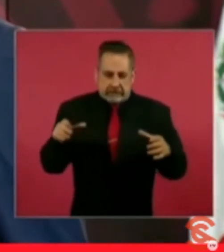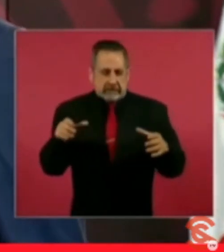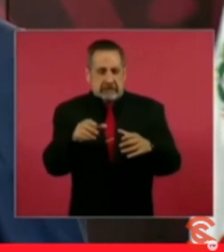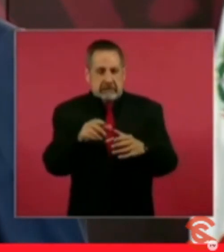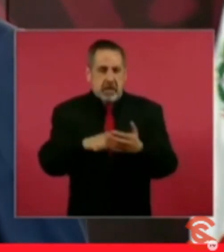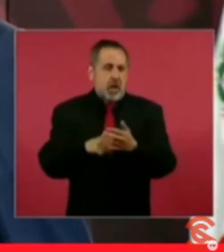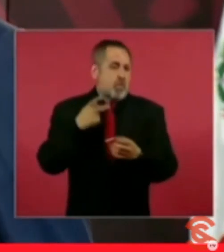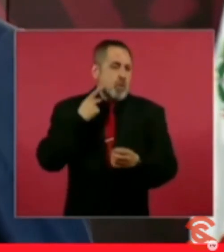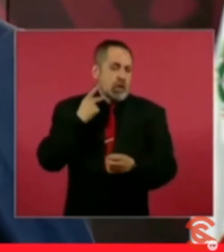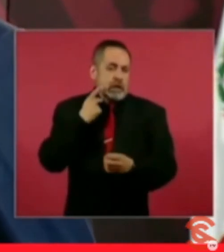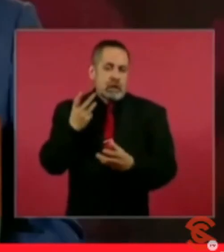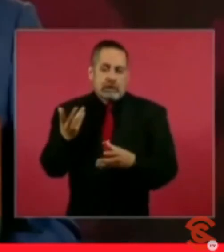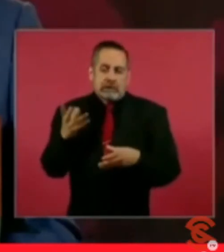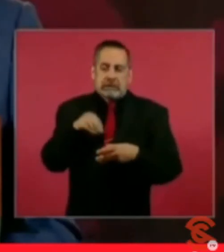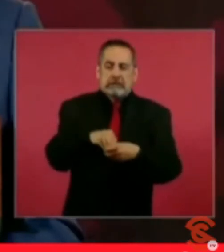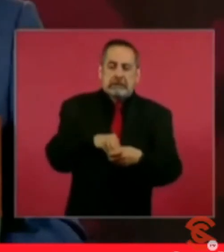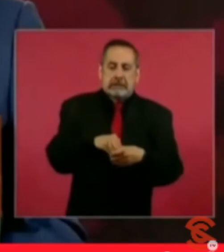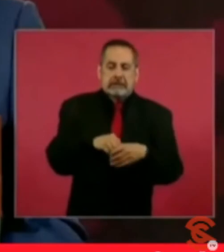políticos,